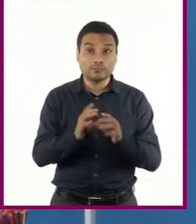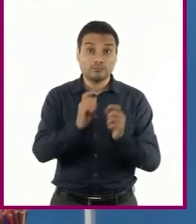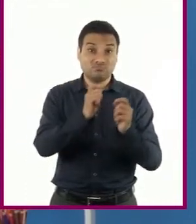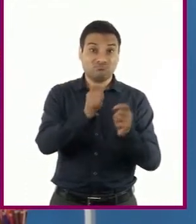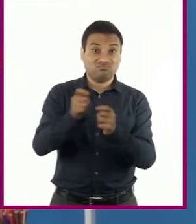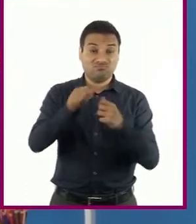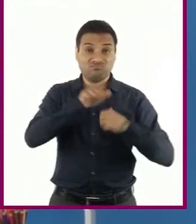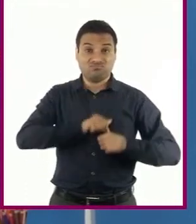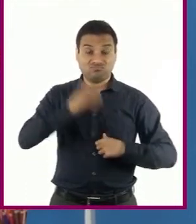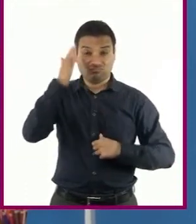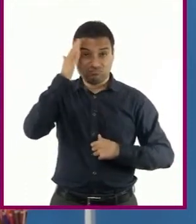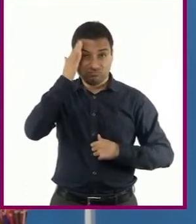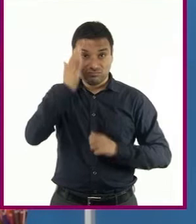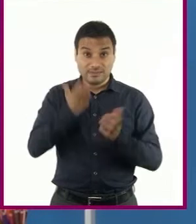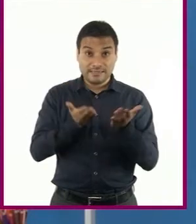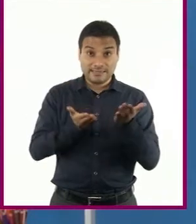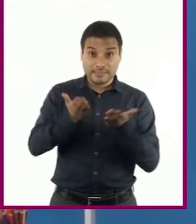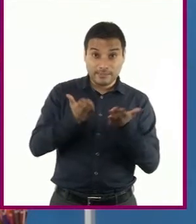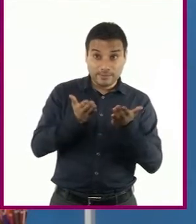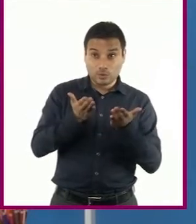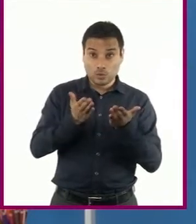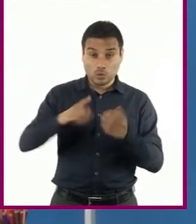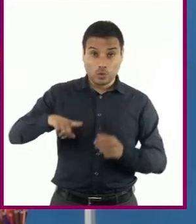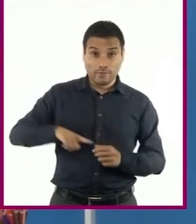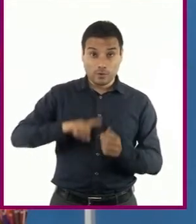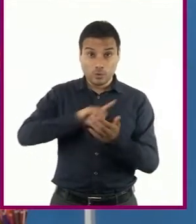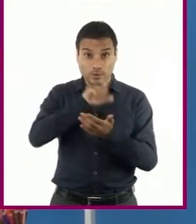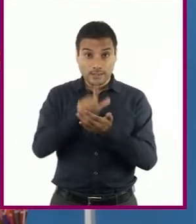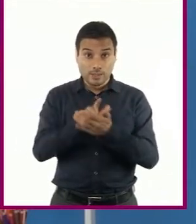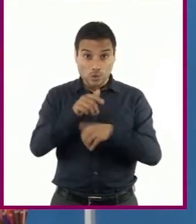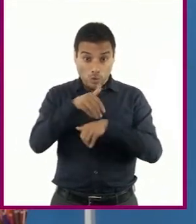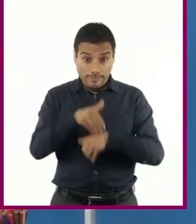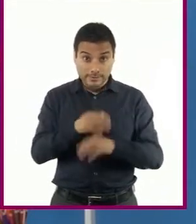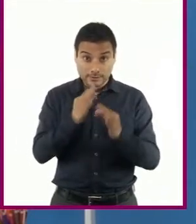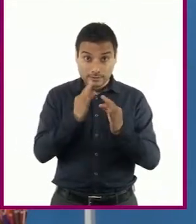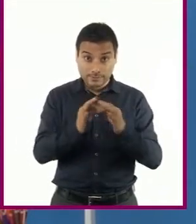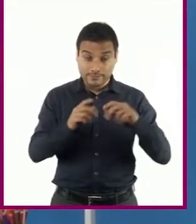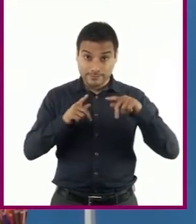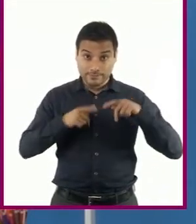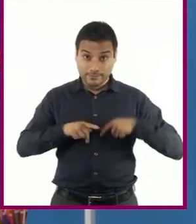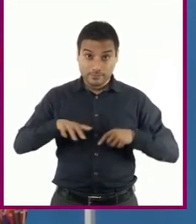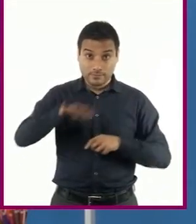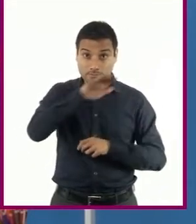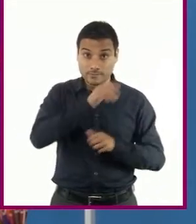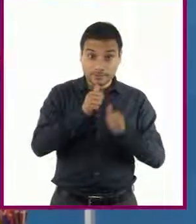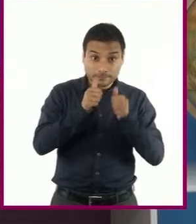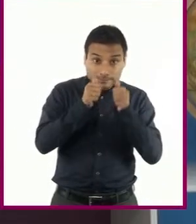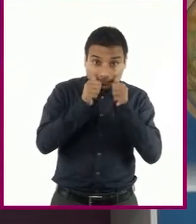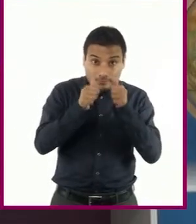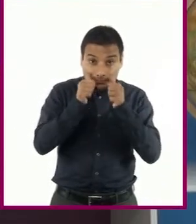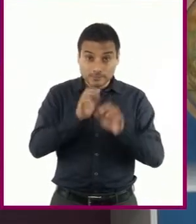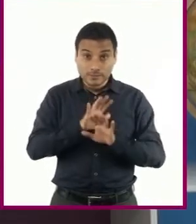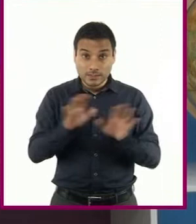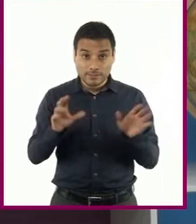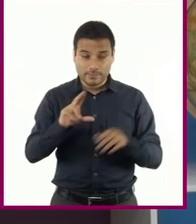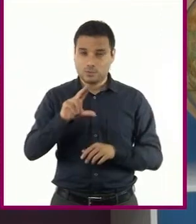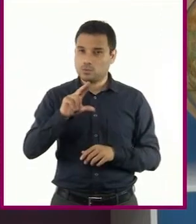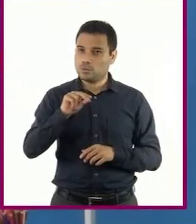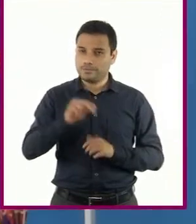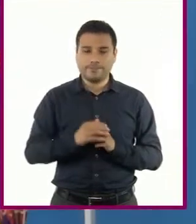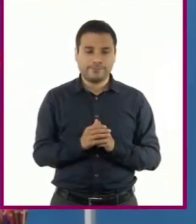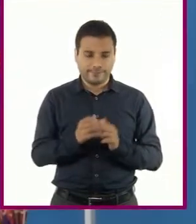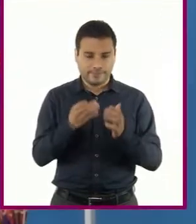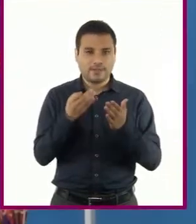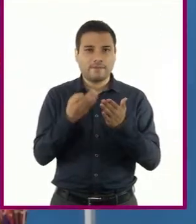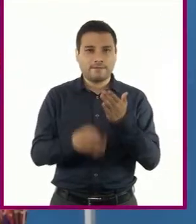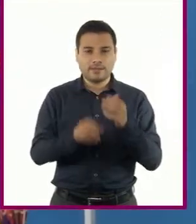un servicio público que respete las leyes y trabaje de manera imparcial en beneficio de la sociedad. También se requiere